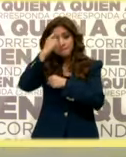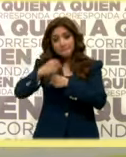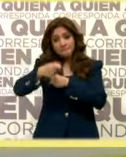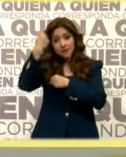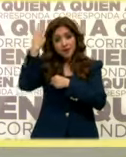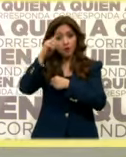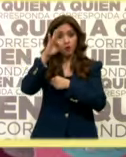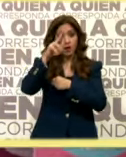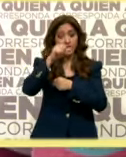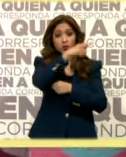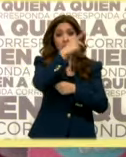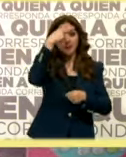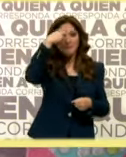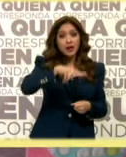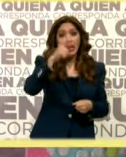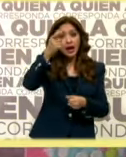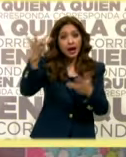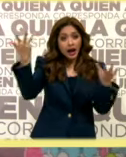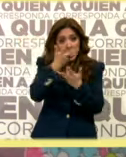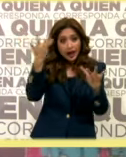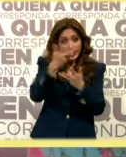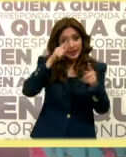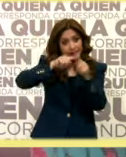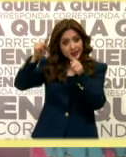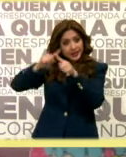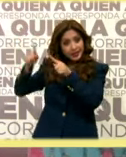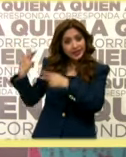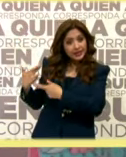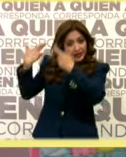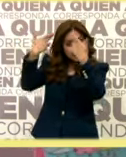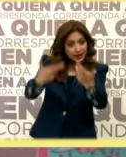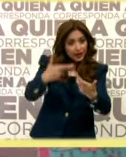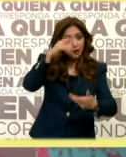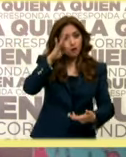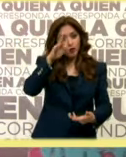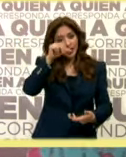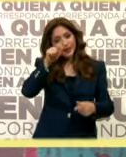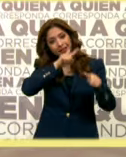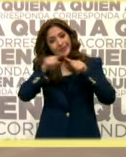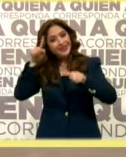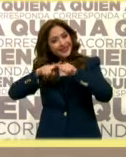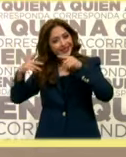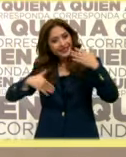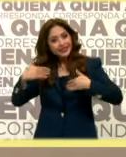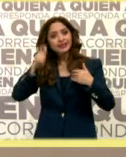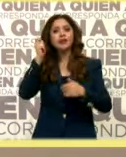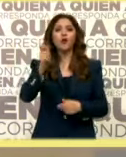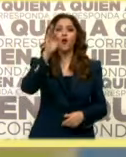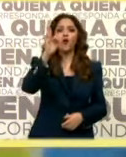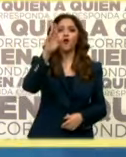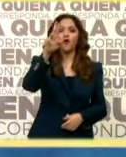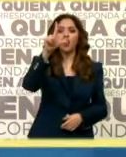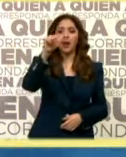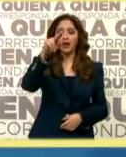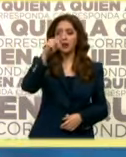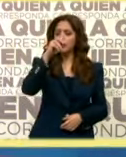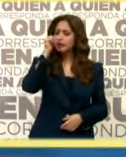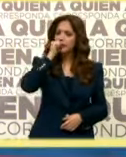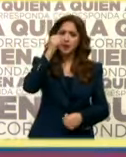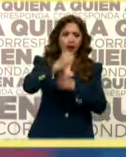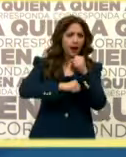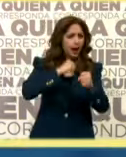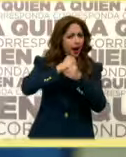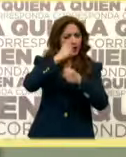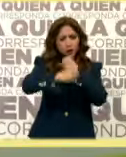son una empresa mexicana que se dedica a producir artículos de regalo decorados con divertidos personajes. Ellos son Fulanitos y cada año los niños